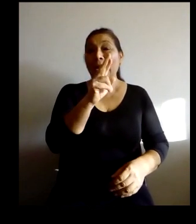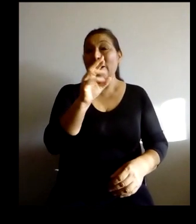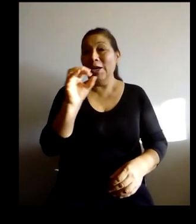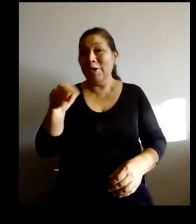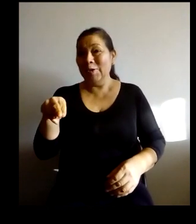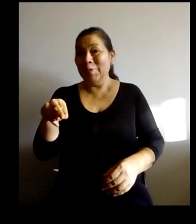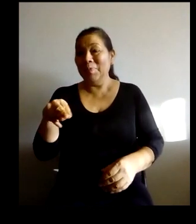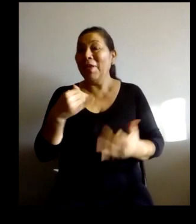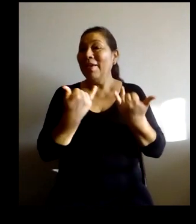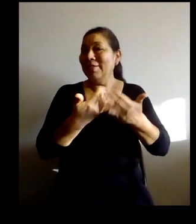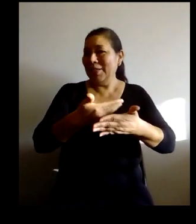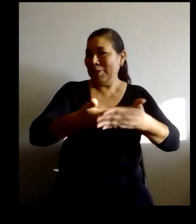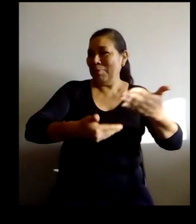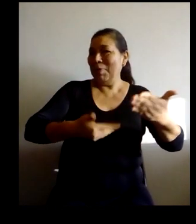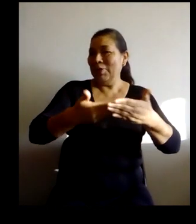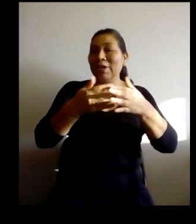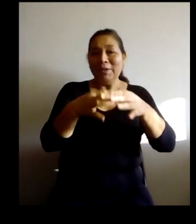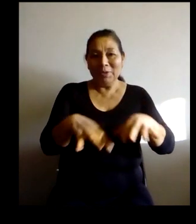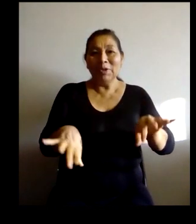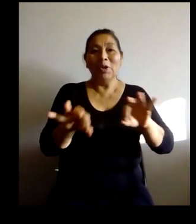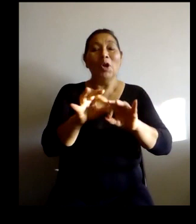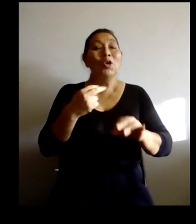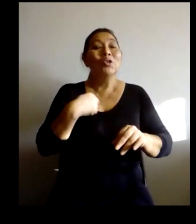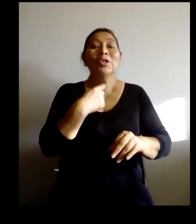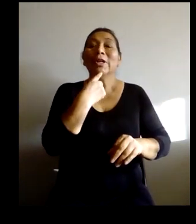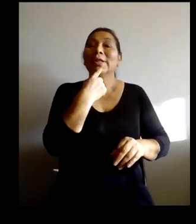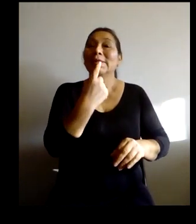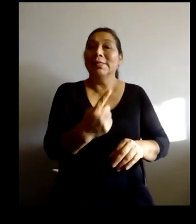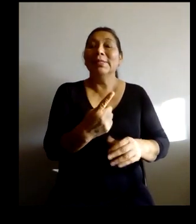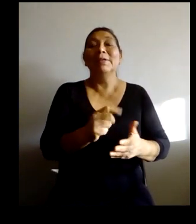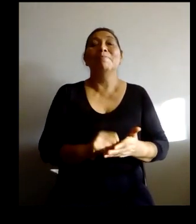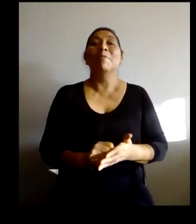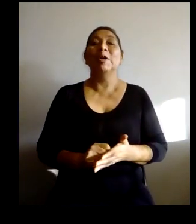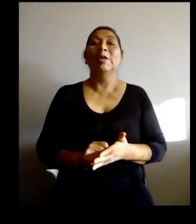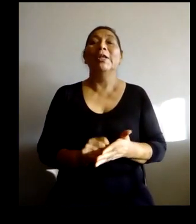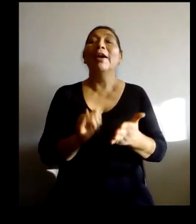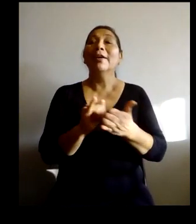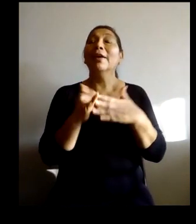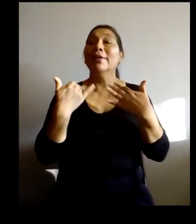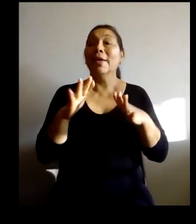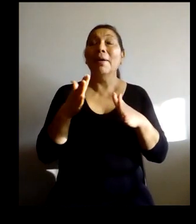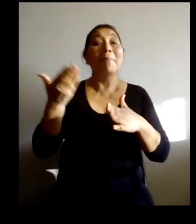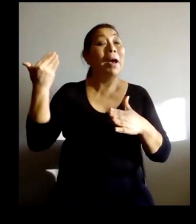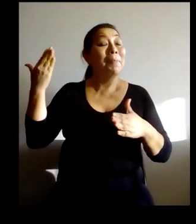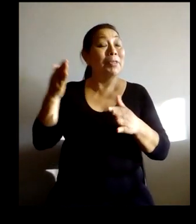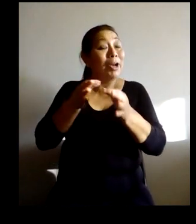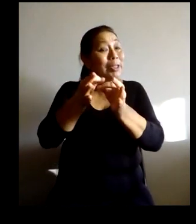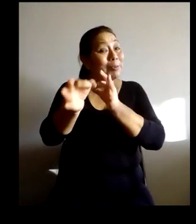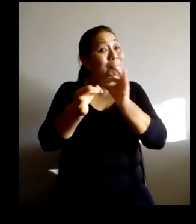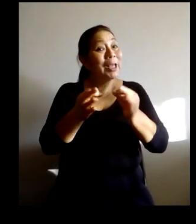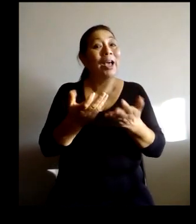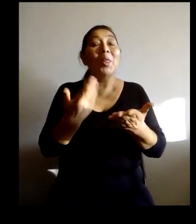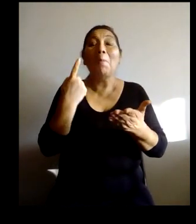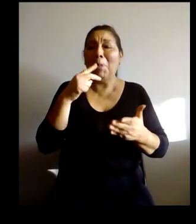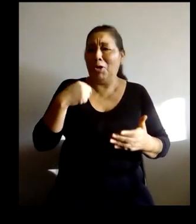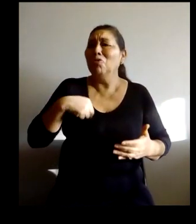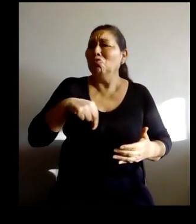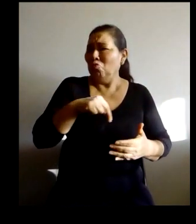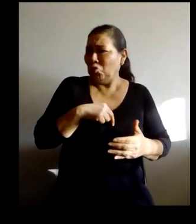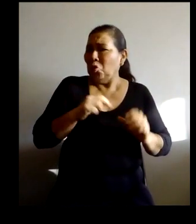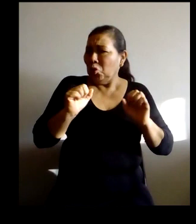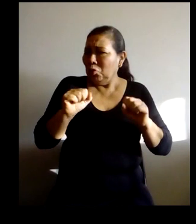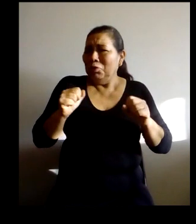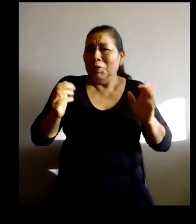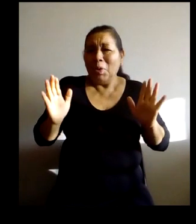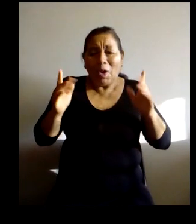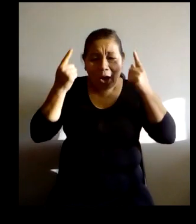Y finalmente, esta es la invocación que nosotros reiteramos, que ya le hemos hecho en anteriores casos. Para